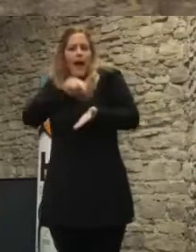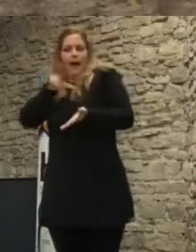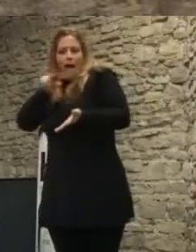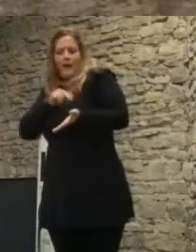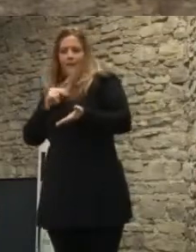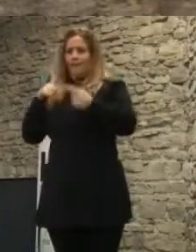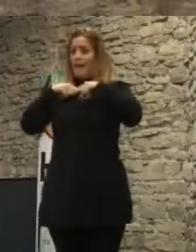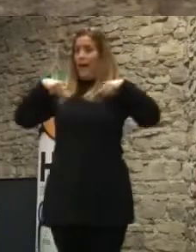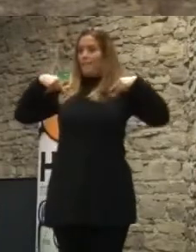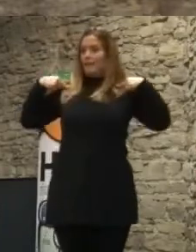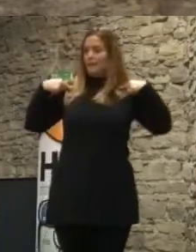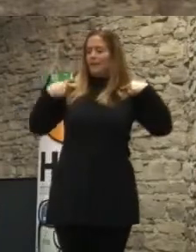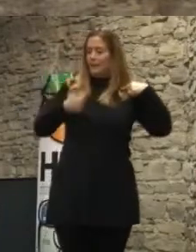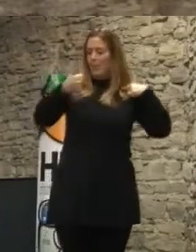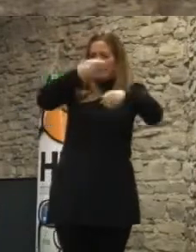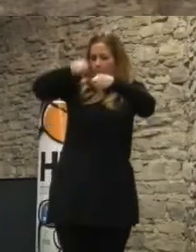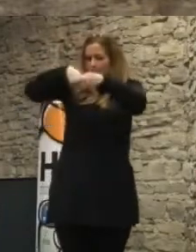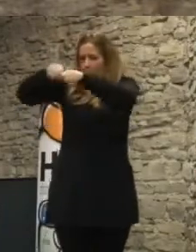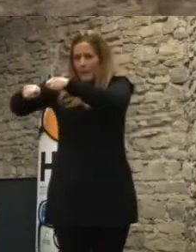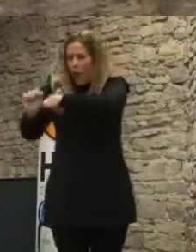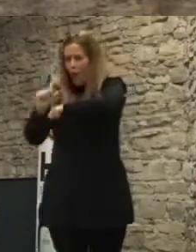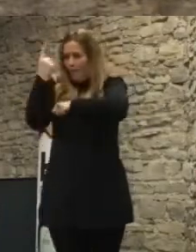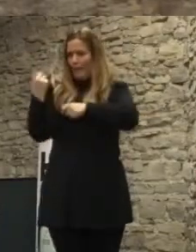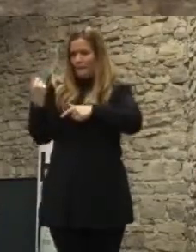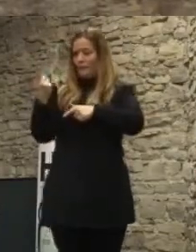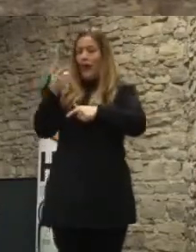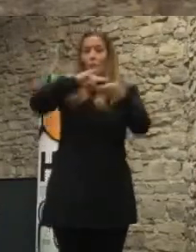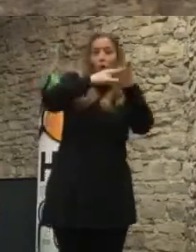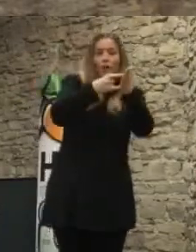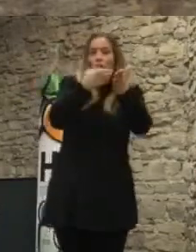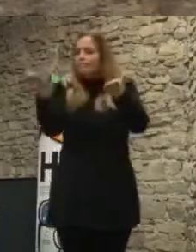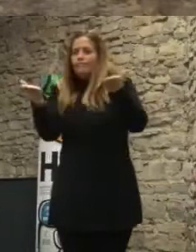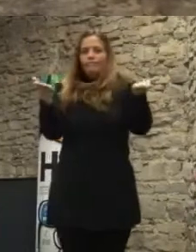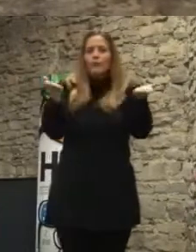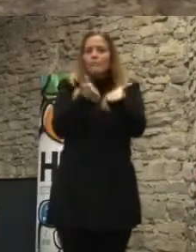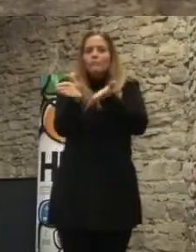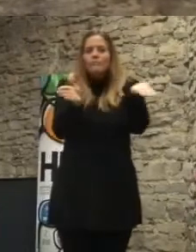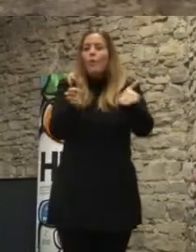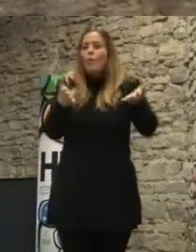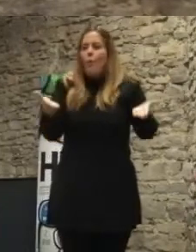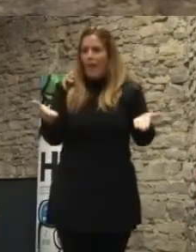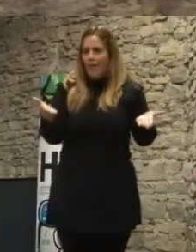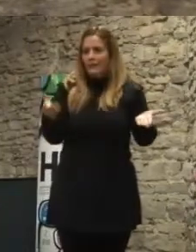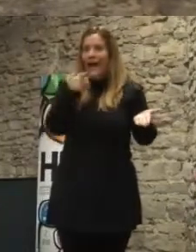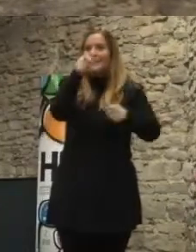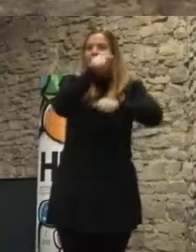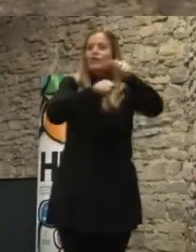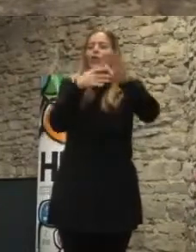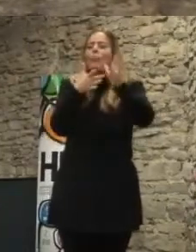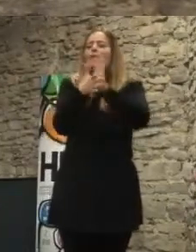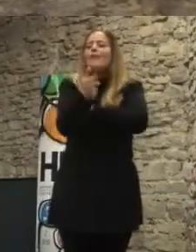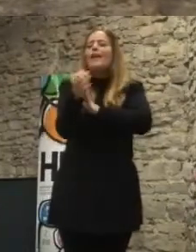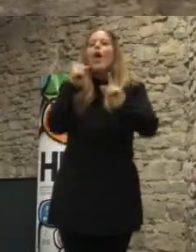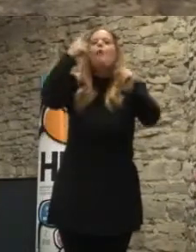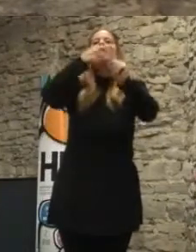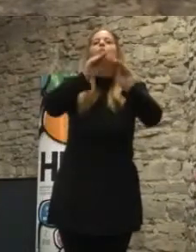el máximo de no sé qué, ¿cuál es? Sí, en el fondo es de lo que estábamos hablando, lo que define a esa asociación es